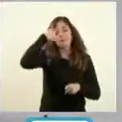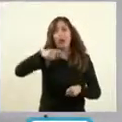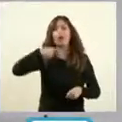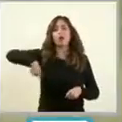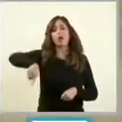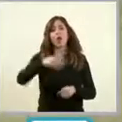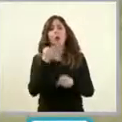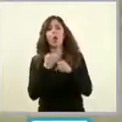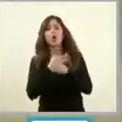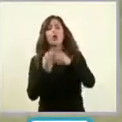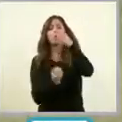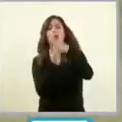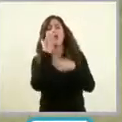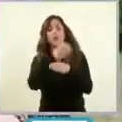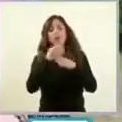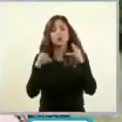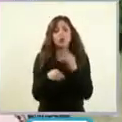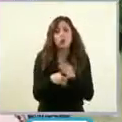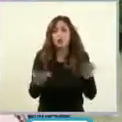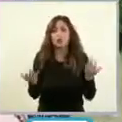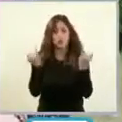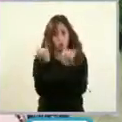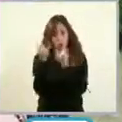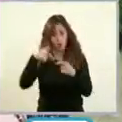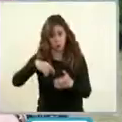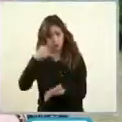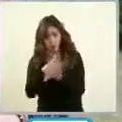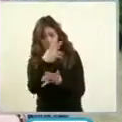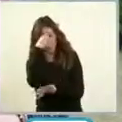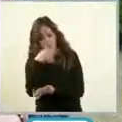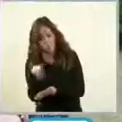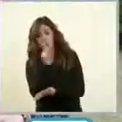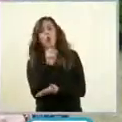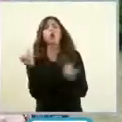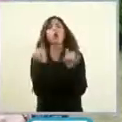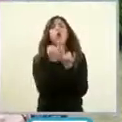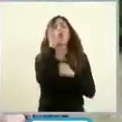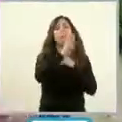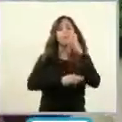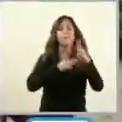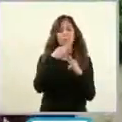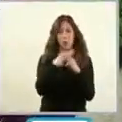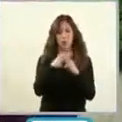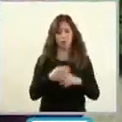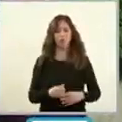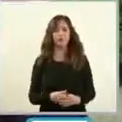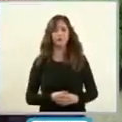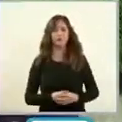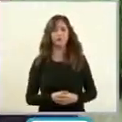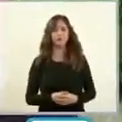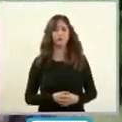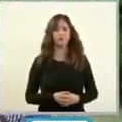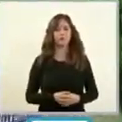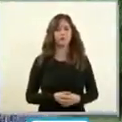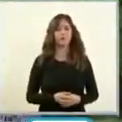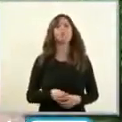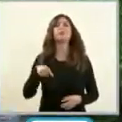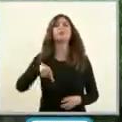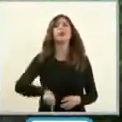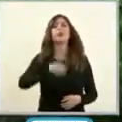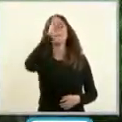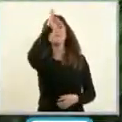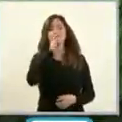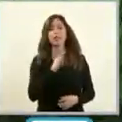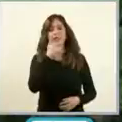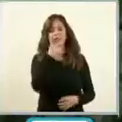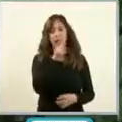a la vida que llevamos ahora en todo el mundo, ¿no? Bueno, por principio, pues ya como que la misa de gallo es